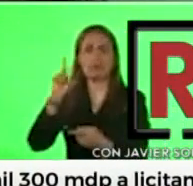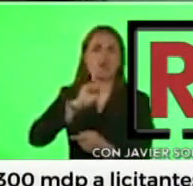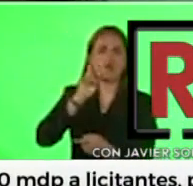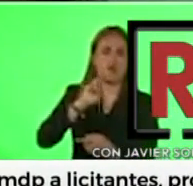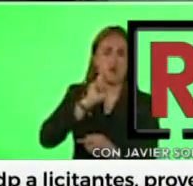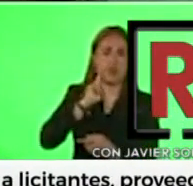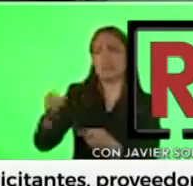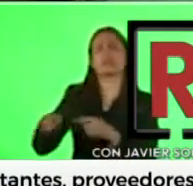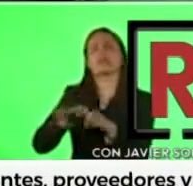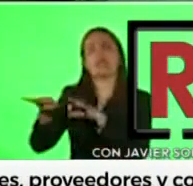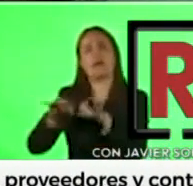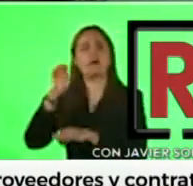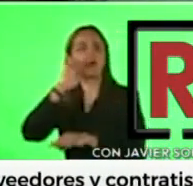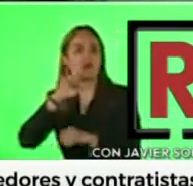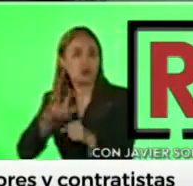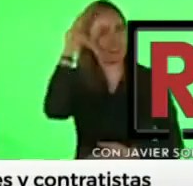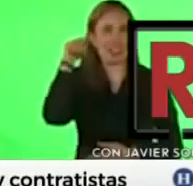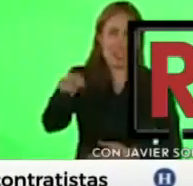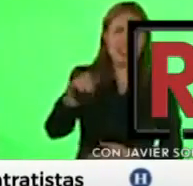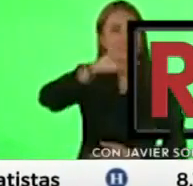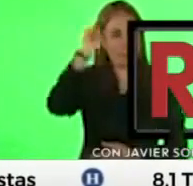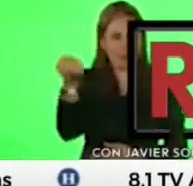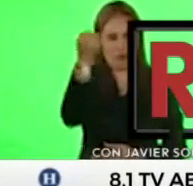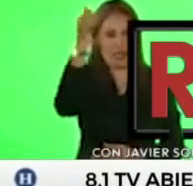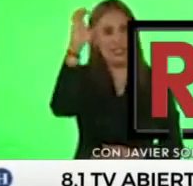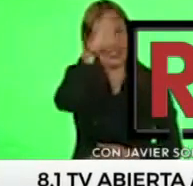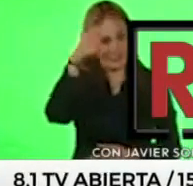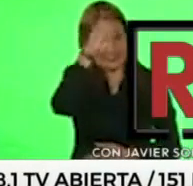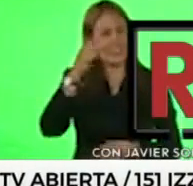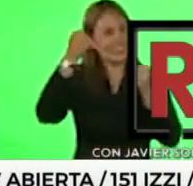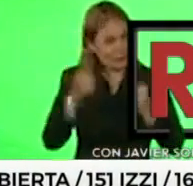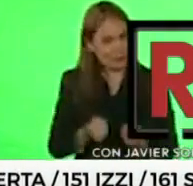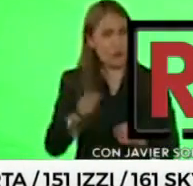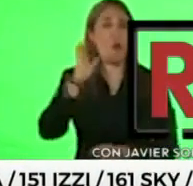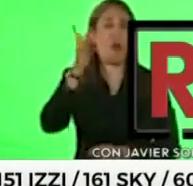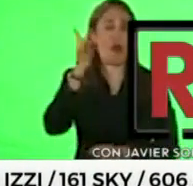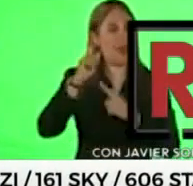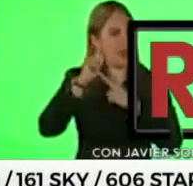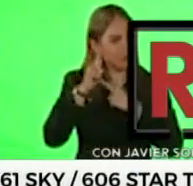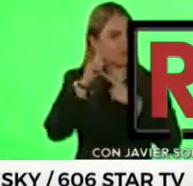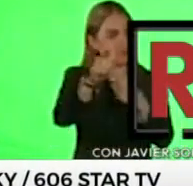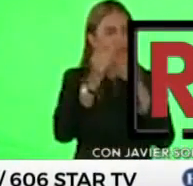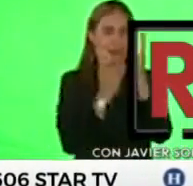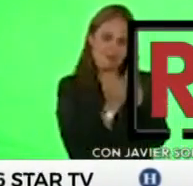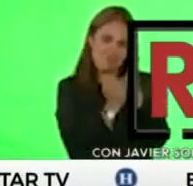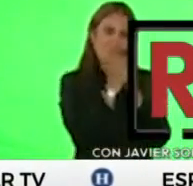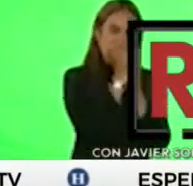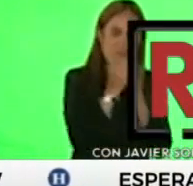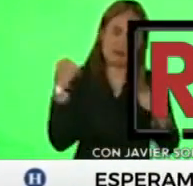sumar. Está queriendo estar aquí y al mismo tiempo seguramente va a llevar su propia estrategia política como partido político.